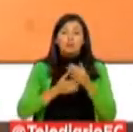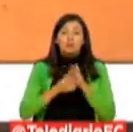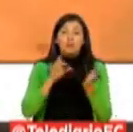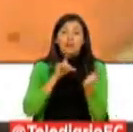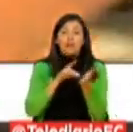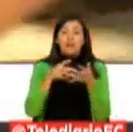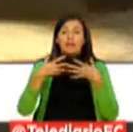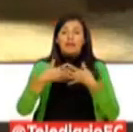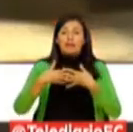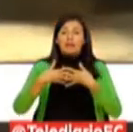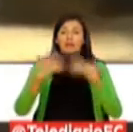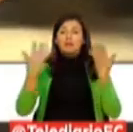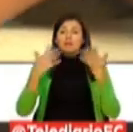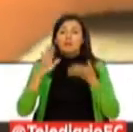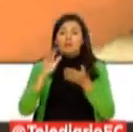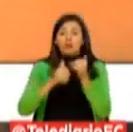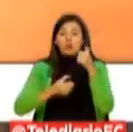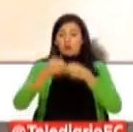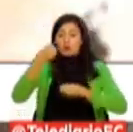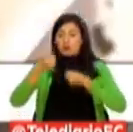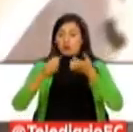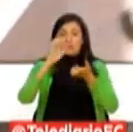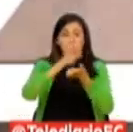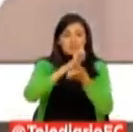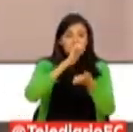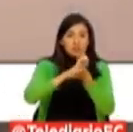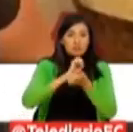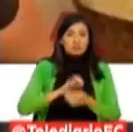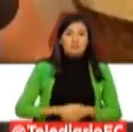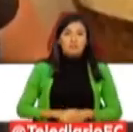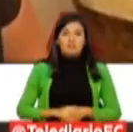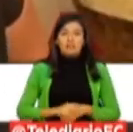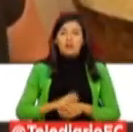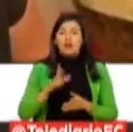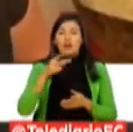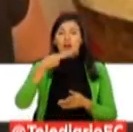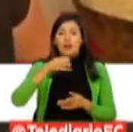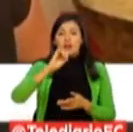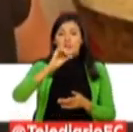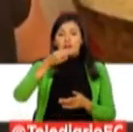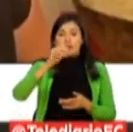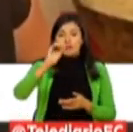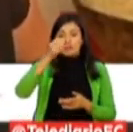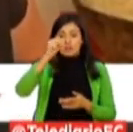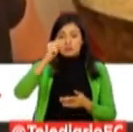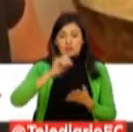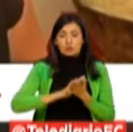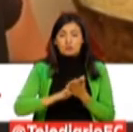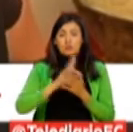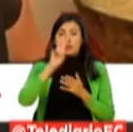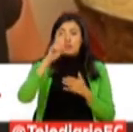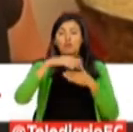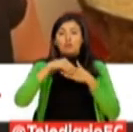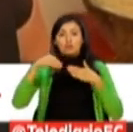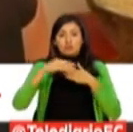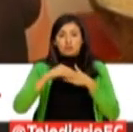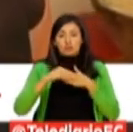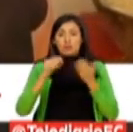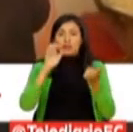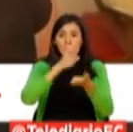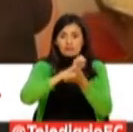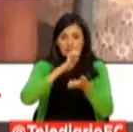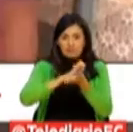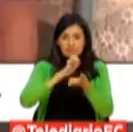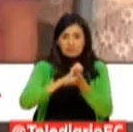higos son algunos de los dulces que acompañan a la fanesca. Dulce de higo se puede encontrar en el valor de 2 dólares acompañado de